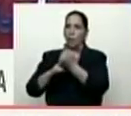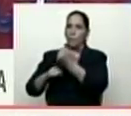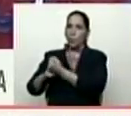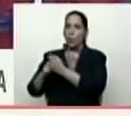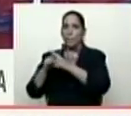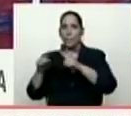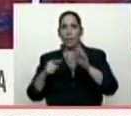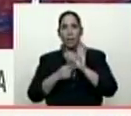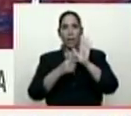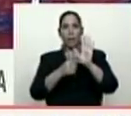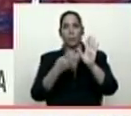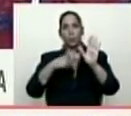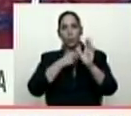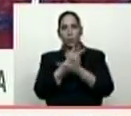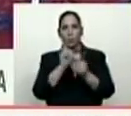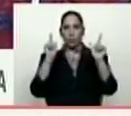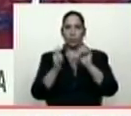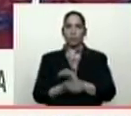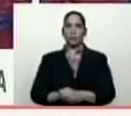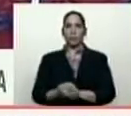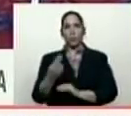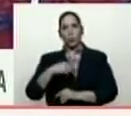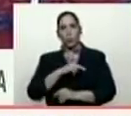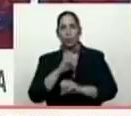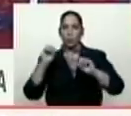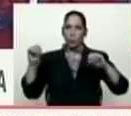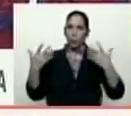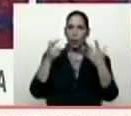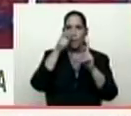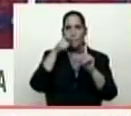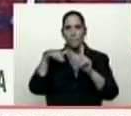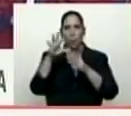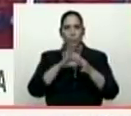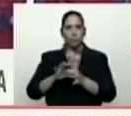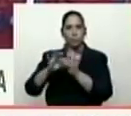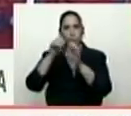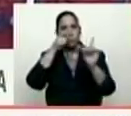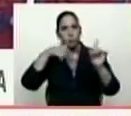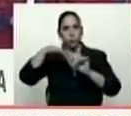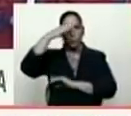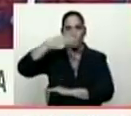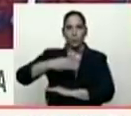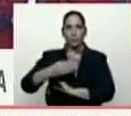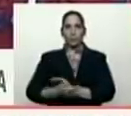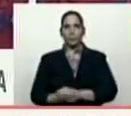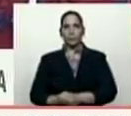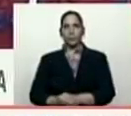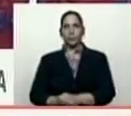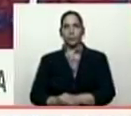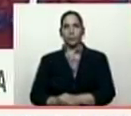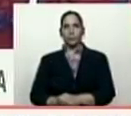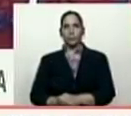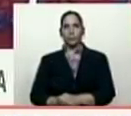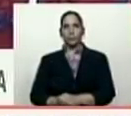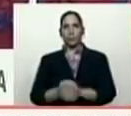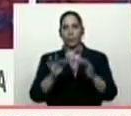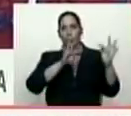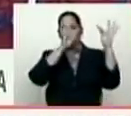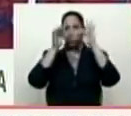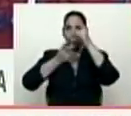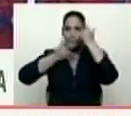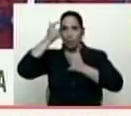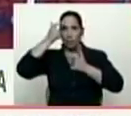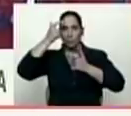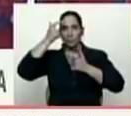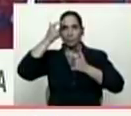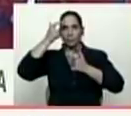ejemplo de nuestros libertadores, de nuestro glorioso pueblo en perfecta unión cívico y militar, y con el legado de nuestro comandante